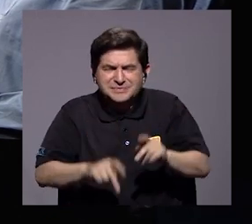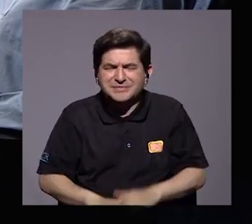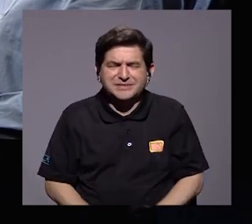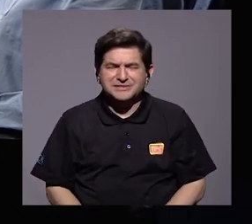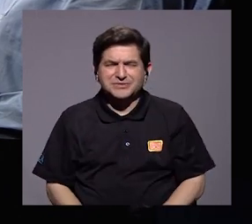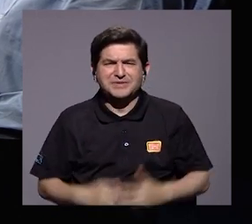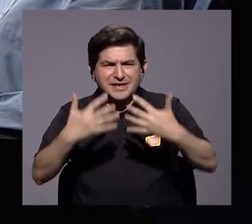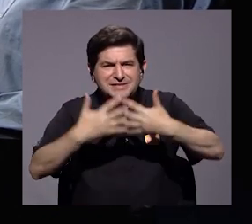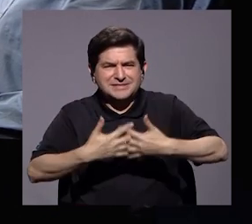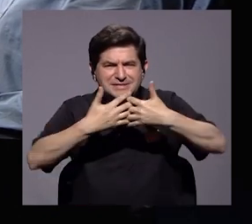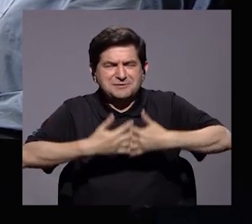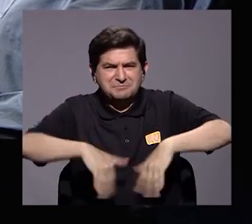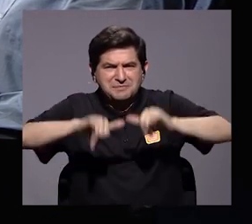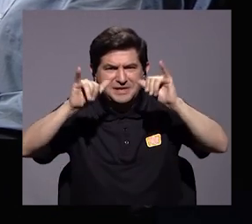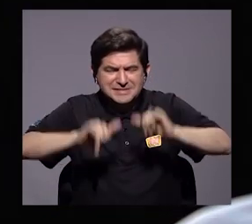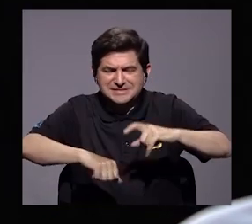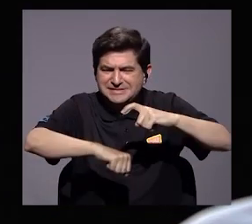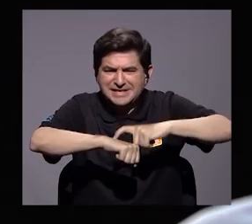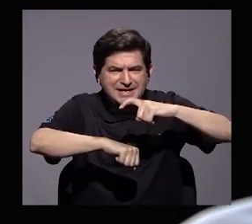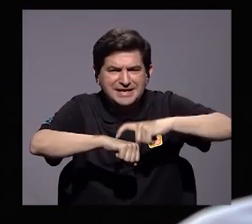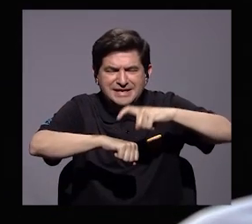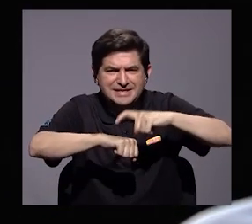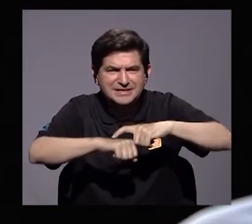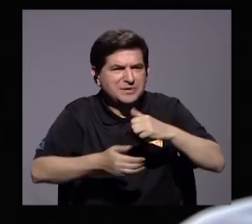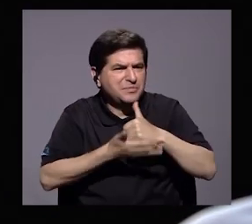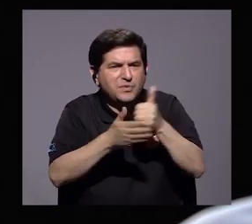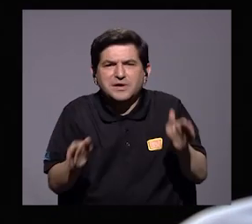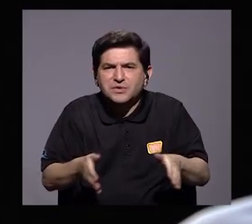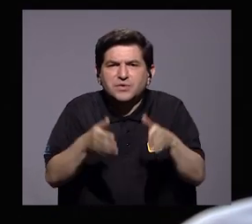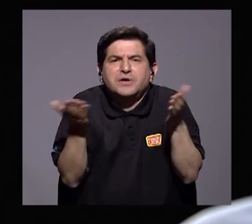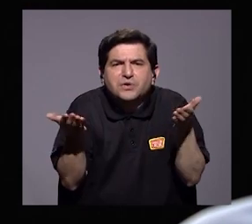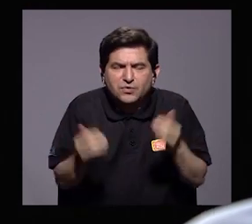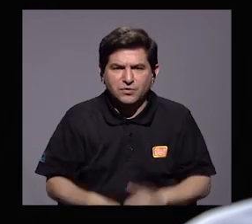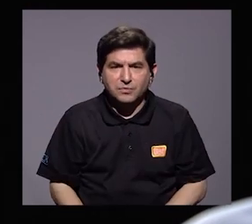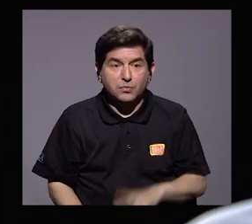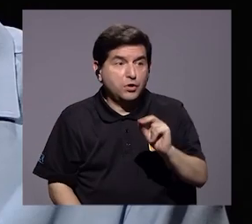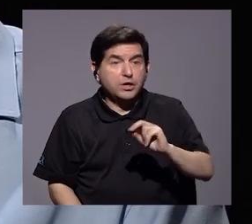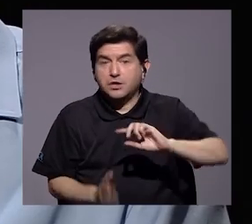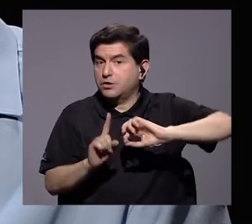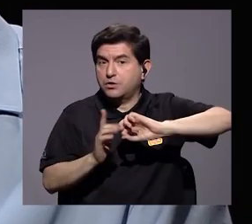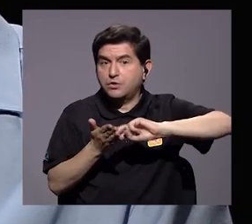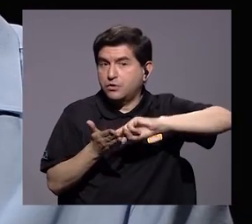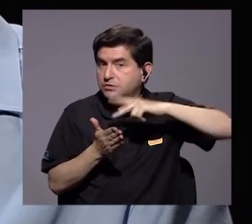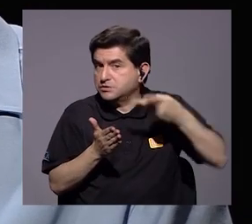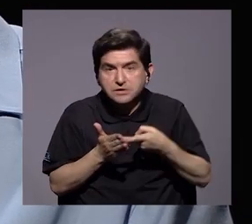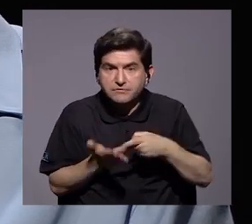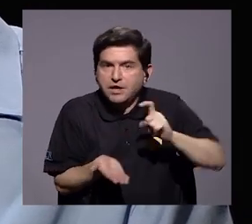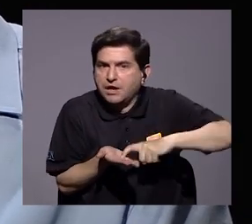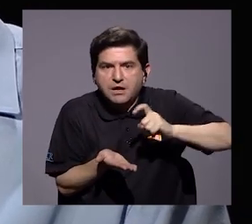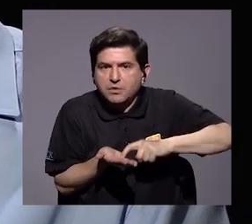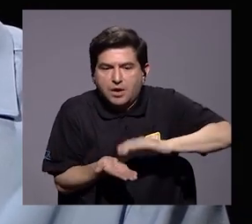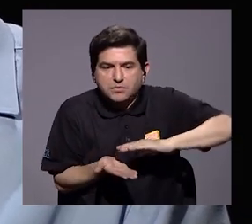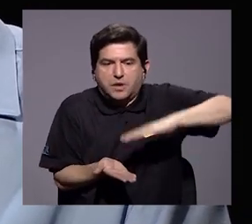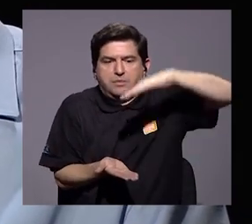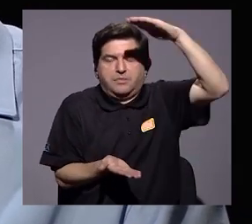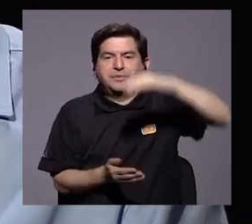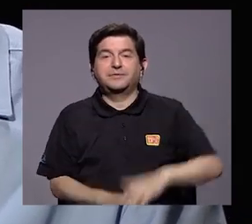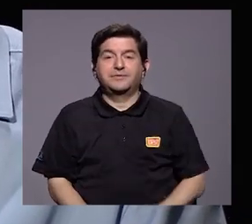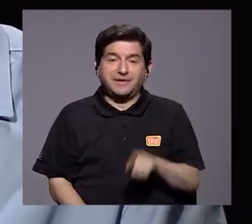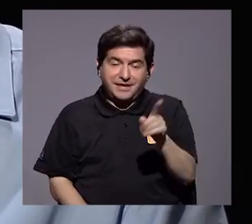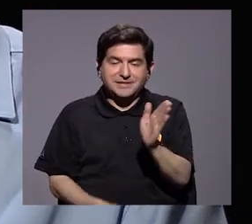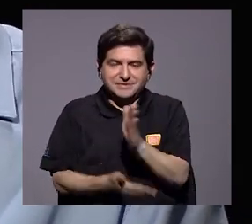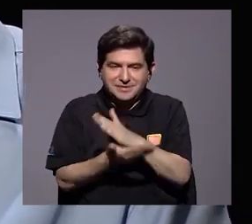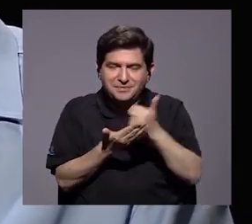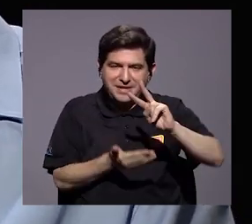durante algún tiempo no más bien que los termine de hundir ayudando si en efecto está la segunda